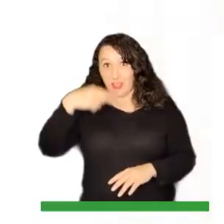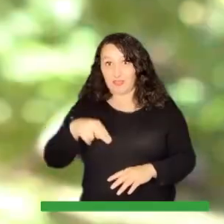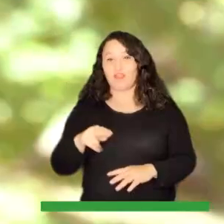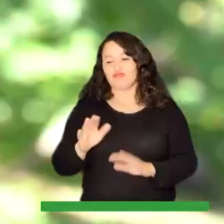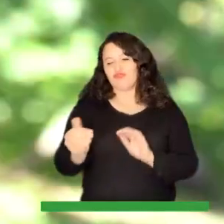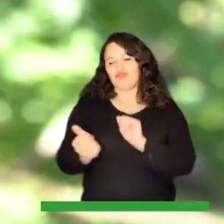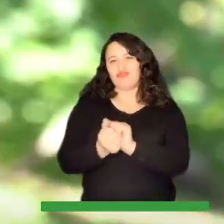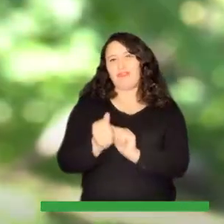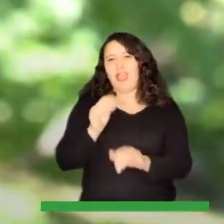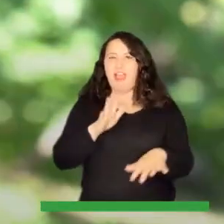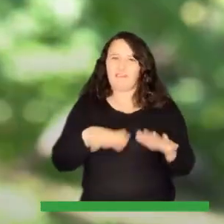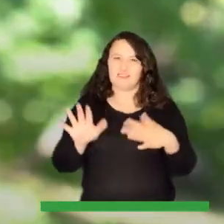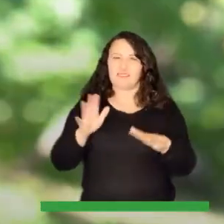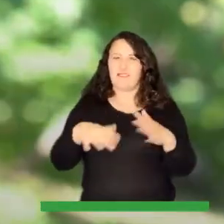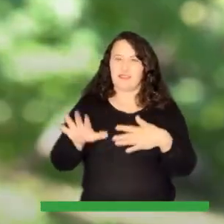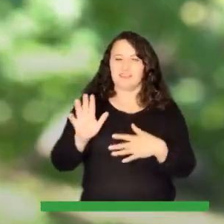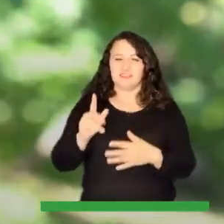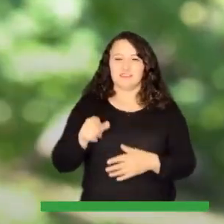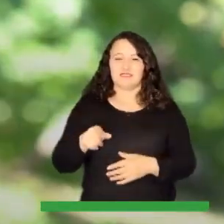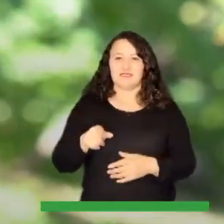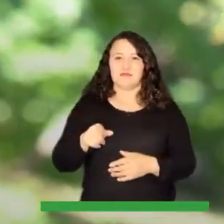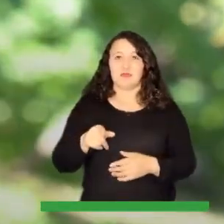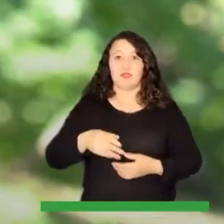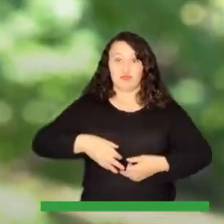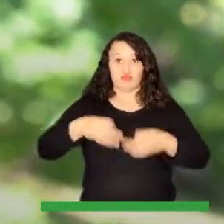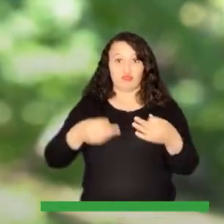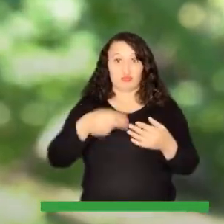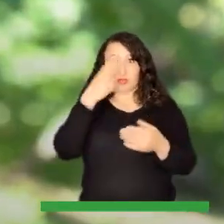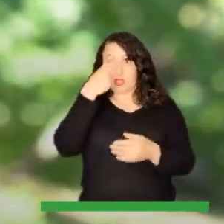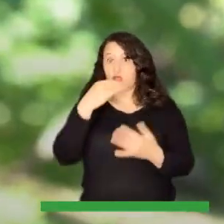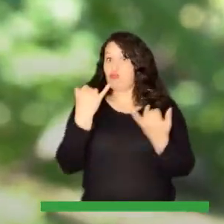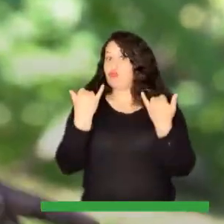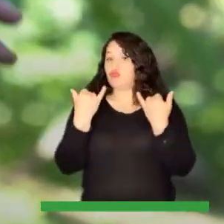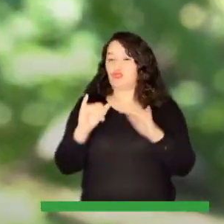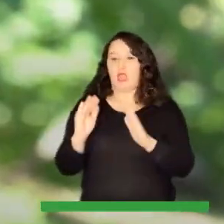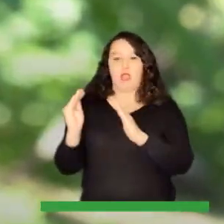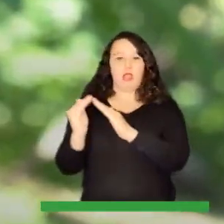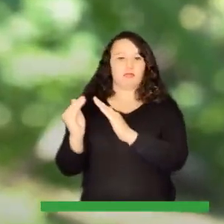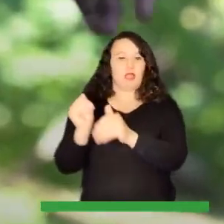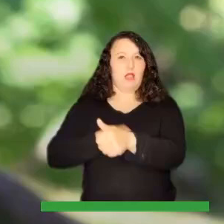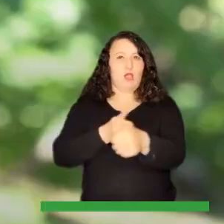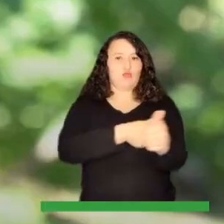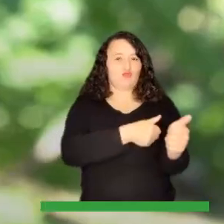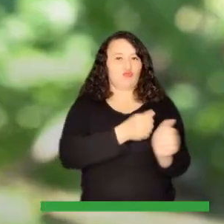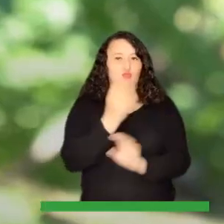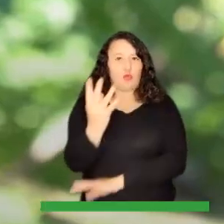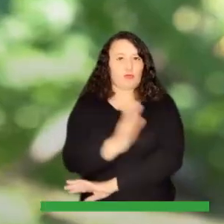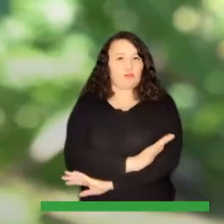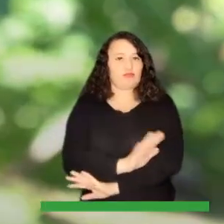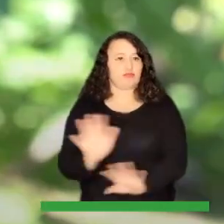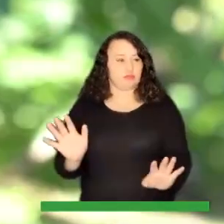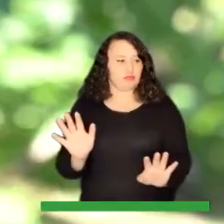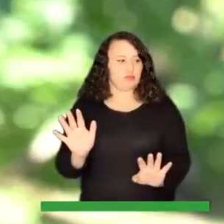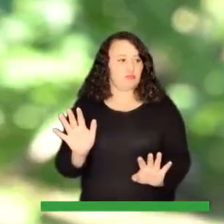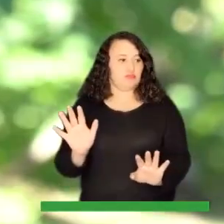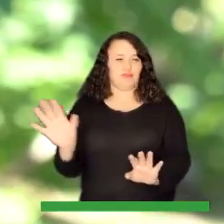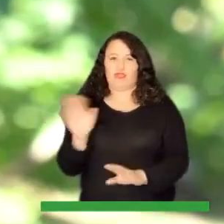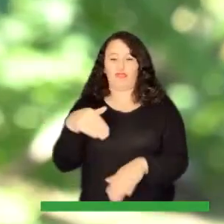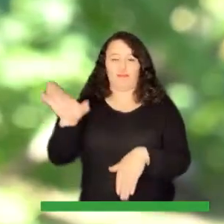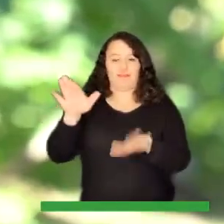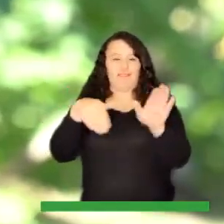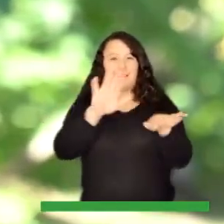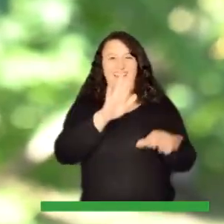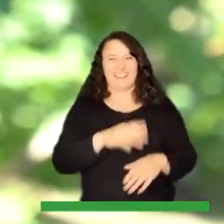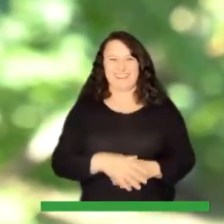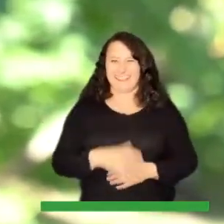nietos, pues, que me acompañan a veces en la noche, pero de que hijos yo las tengo separados, todo el mundo en su casa, 1, 2, 3, 4, todo el mundo